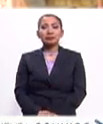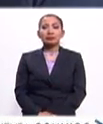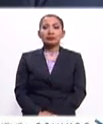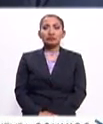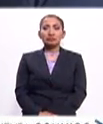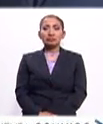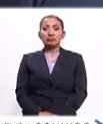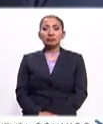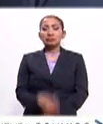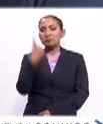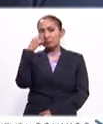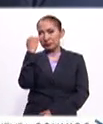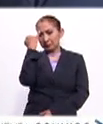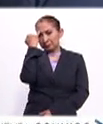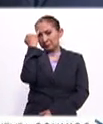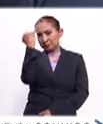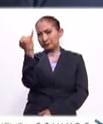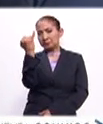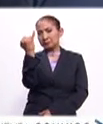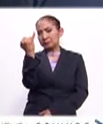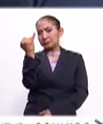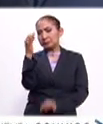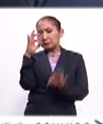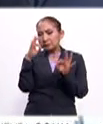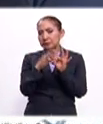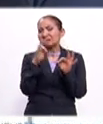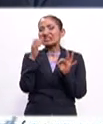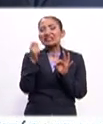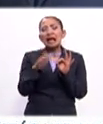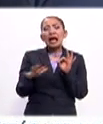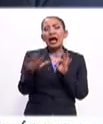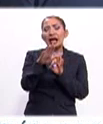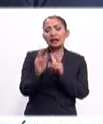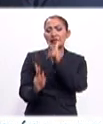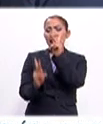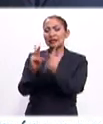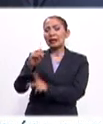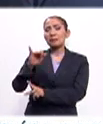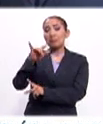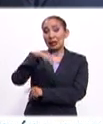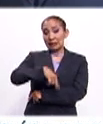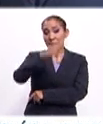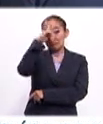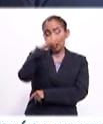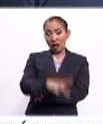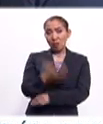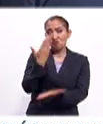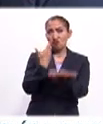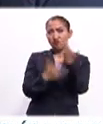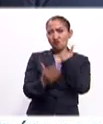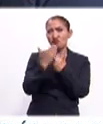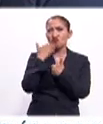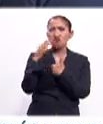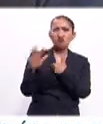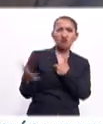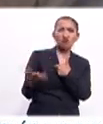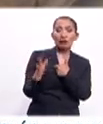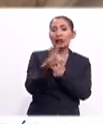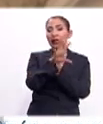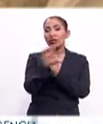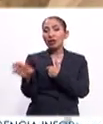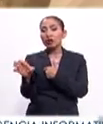importante. Para tener una idea de lo que hay en la milpa, en México prosperan alrededor